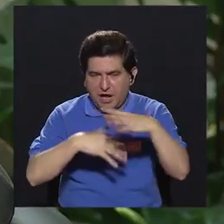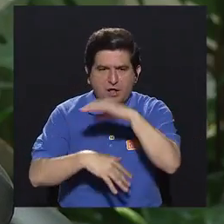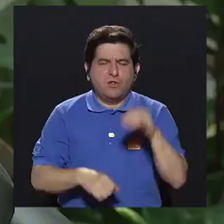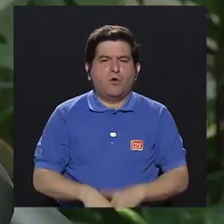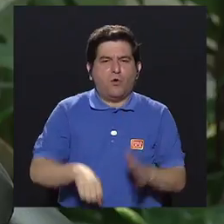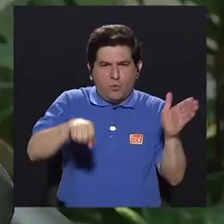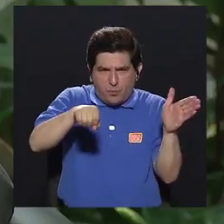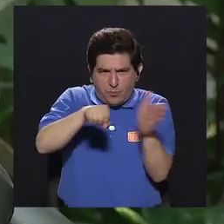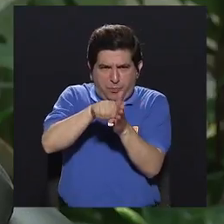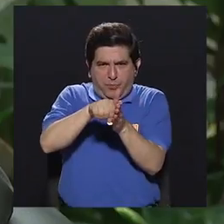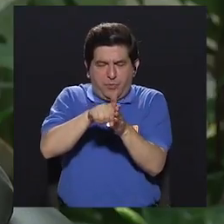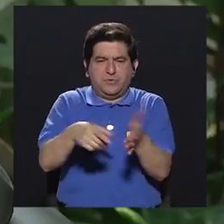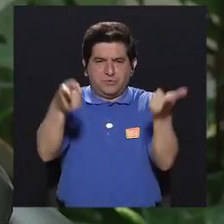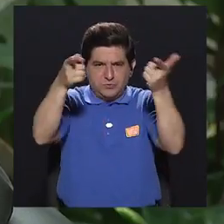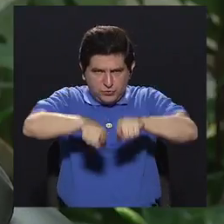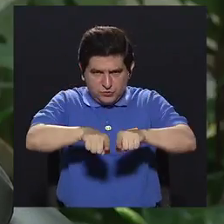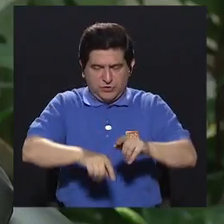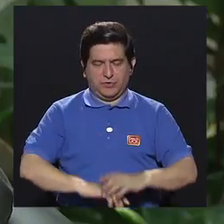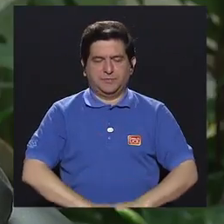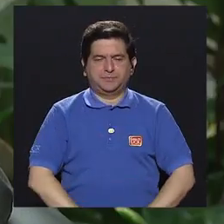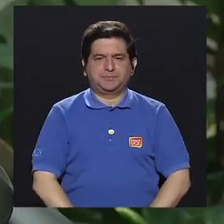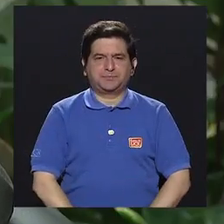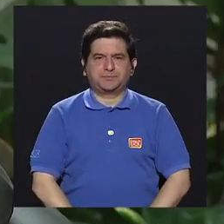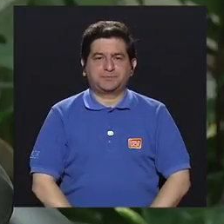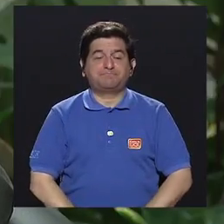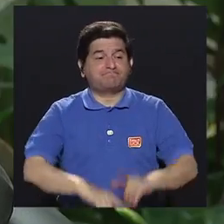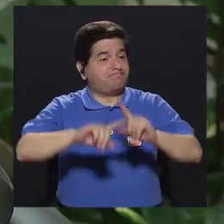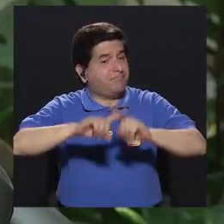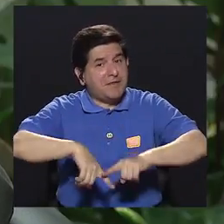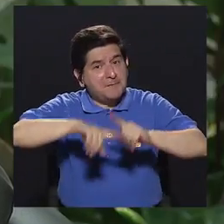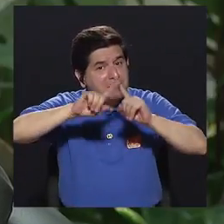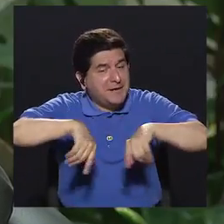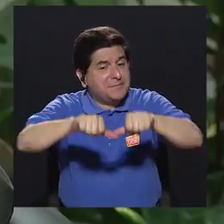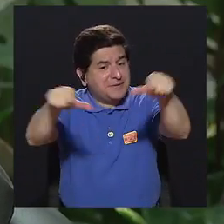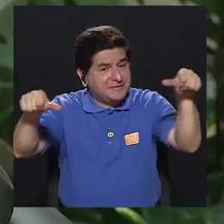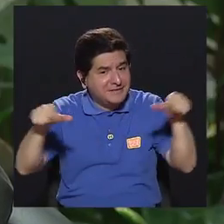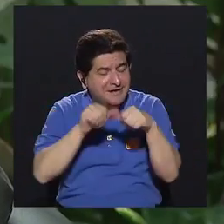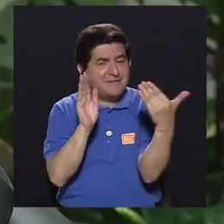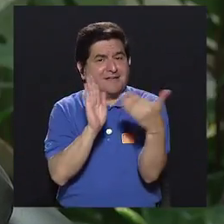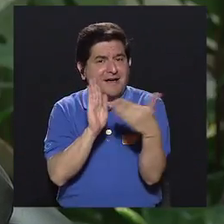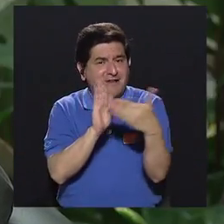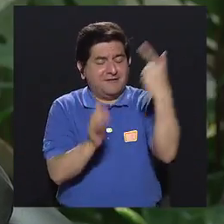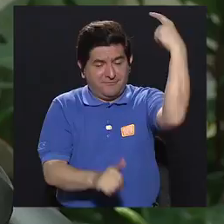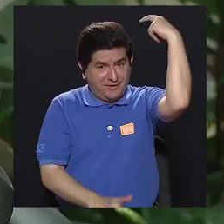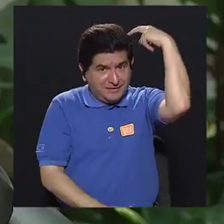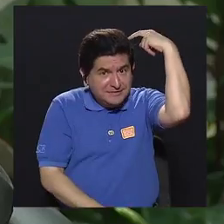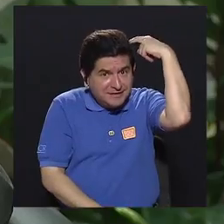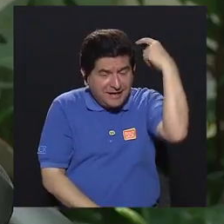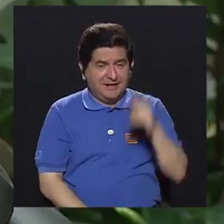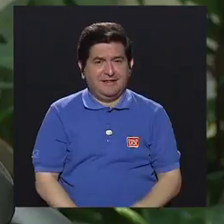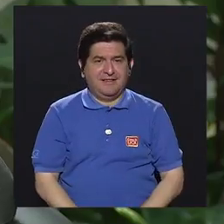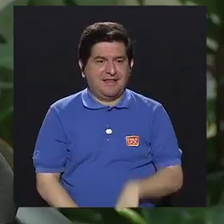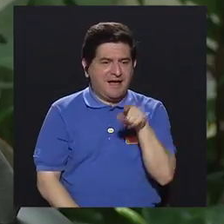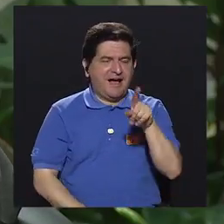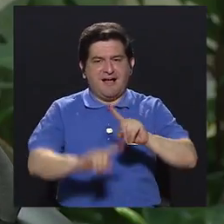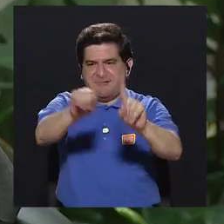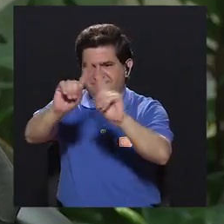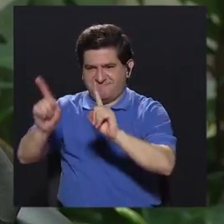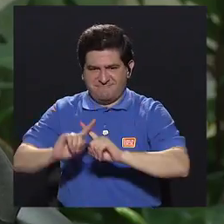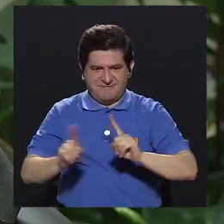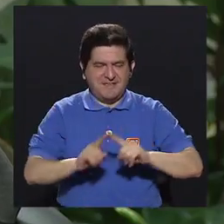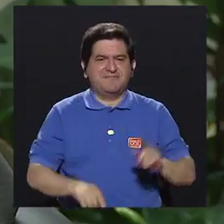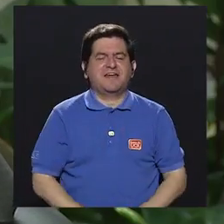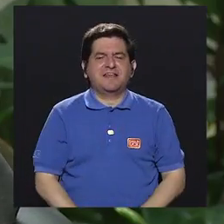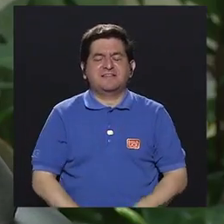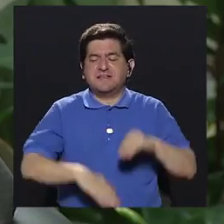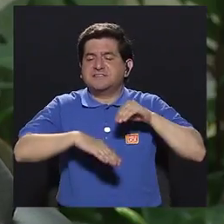donde ese coágulo de sangre llegó a tapar, si es isquémico. Entonces, dependiendo de la zona afectada en el cerebro, es así las